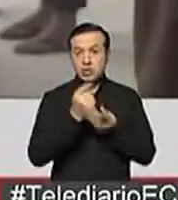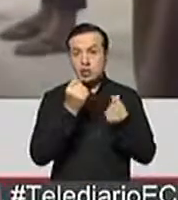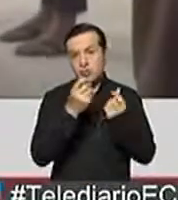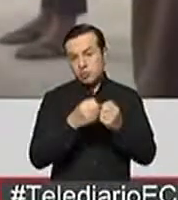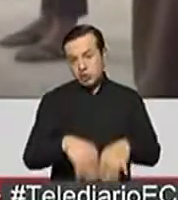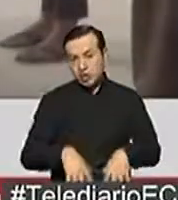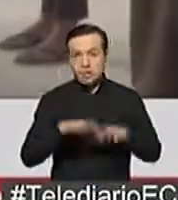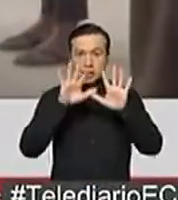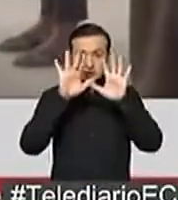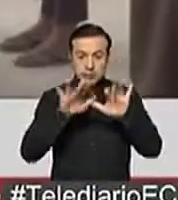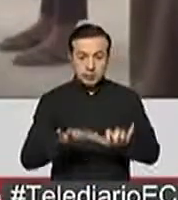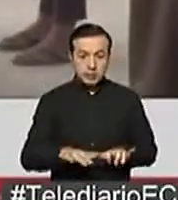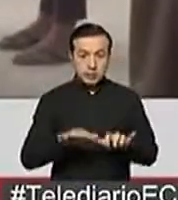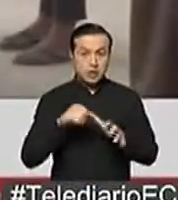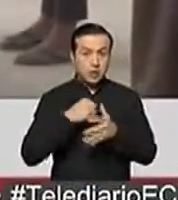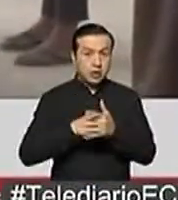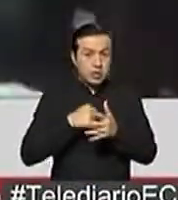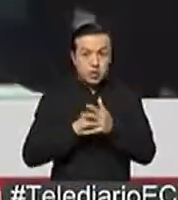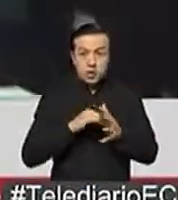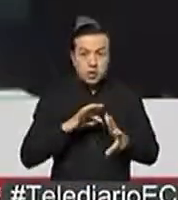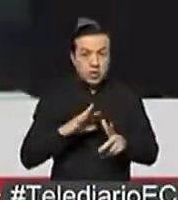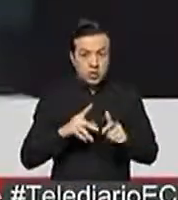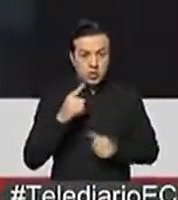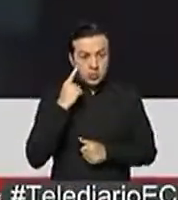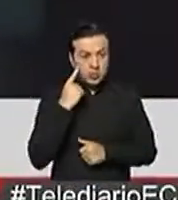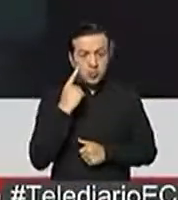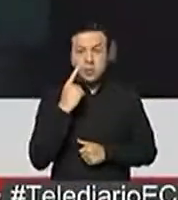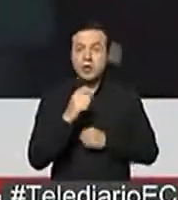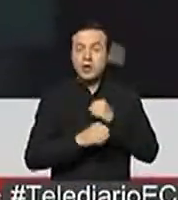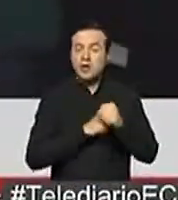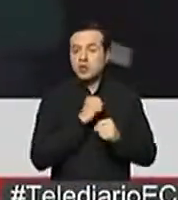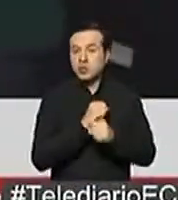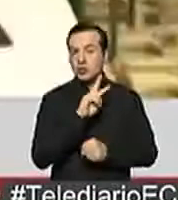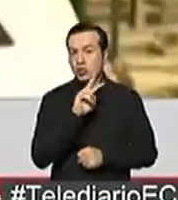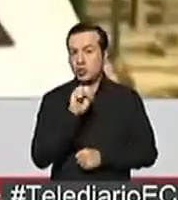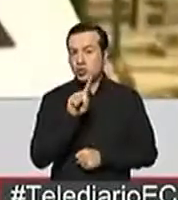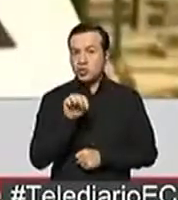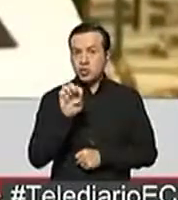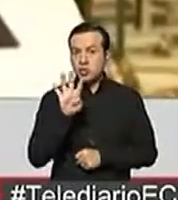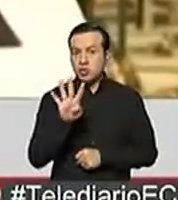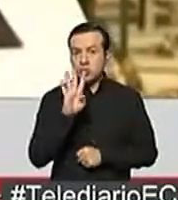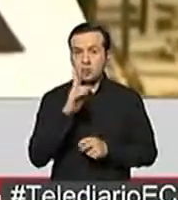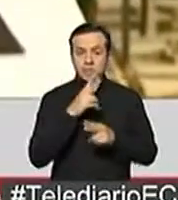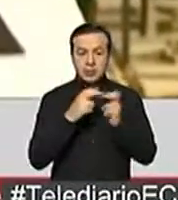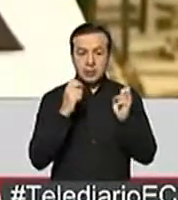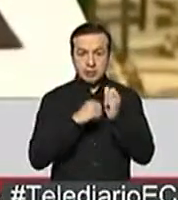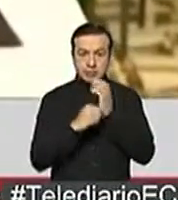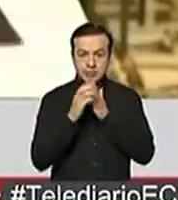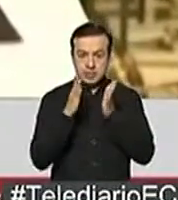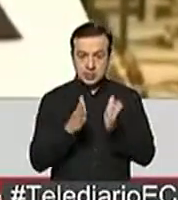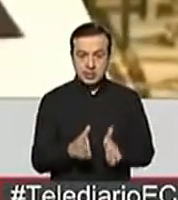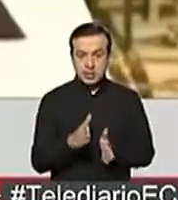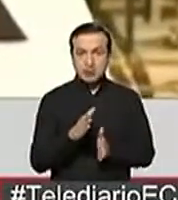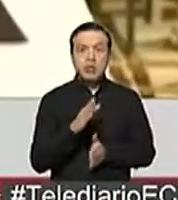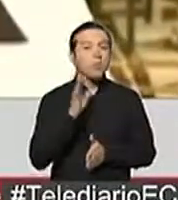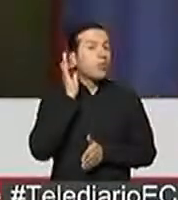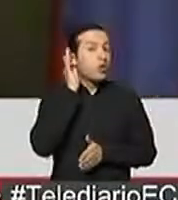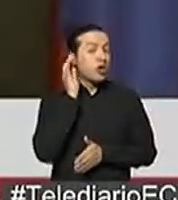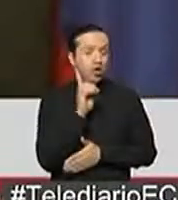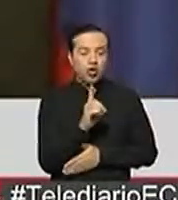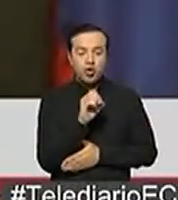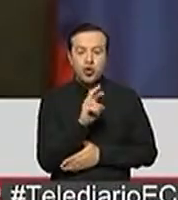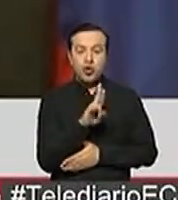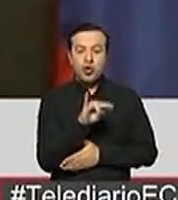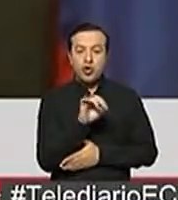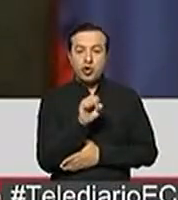Secretaría Anticorrupción de la Presidencia de la República, en el año 2014, la exministra de Inclusión Económica y Social, Doris Solís, habría aprobado